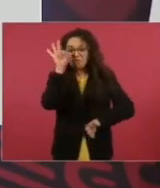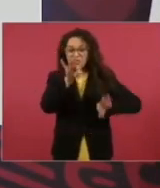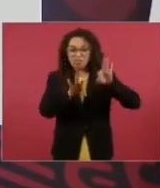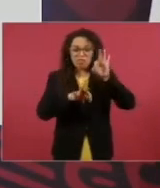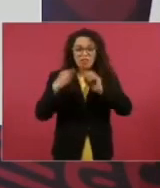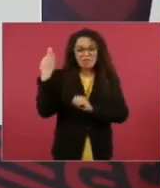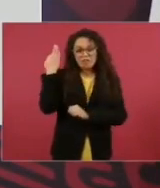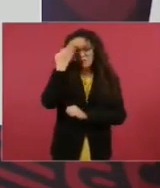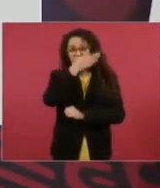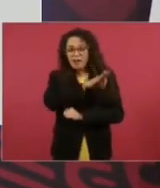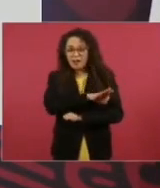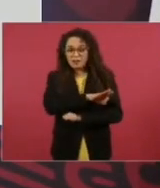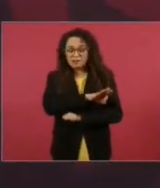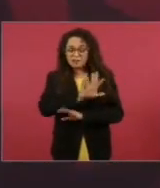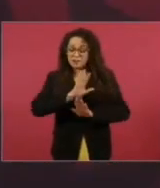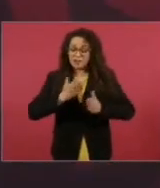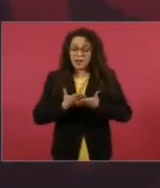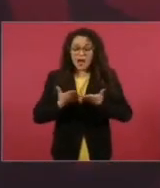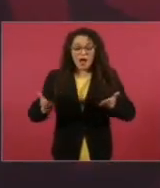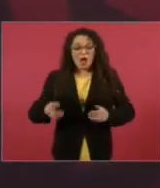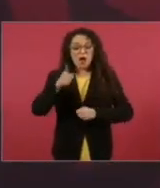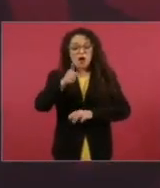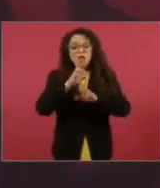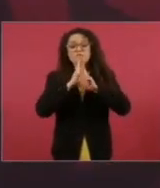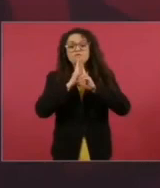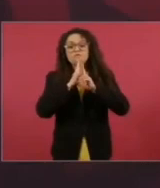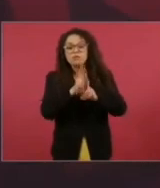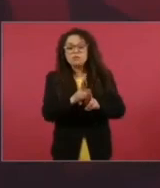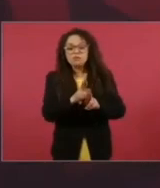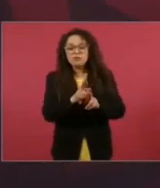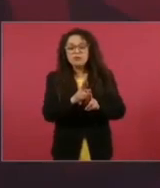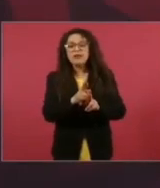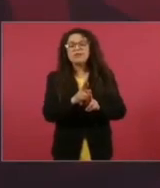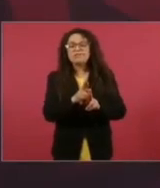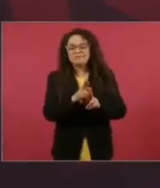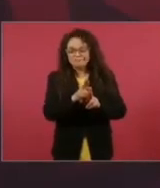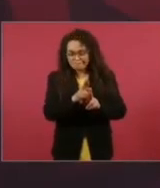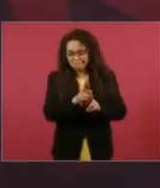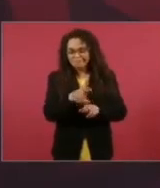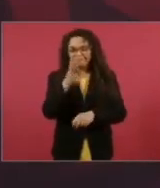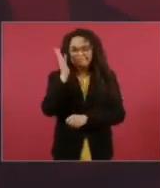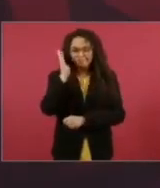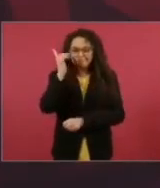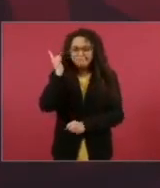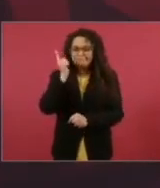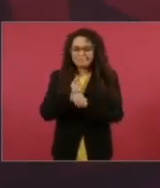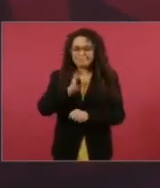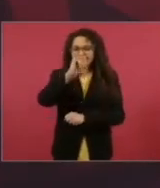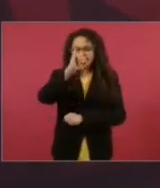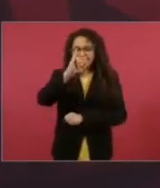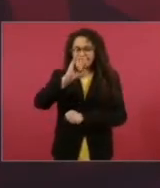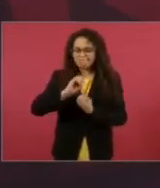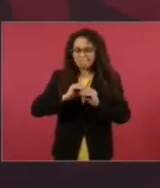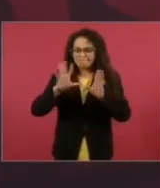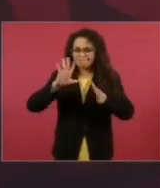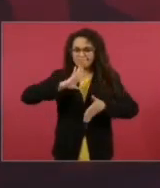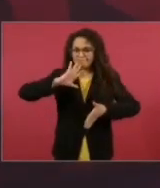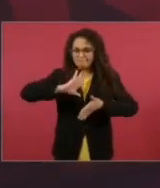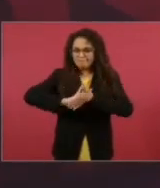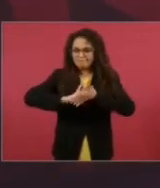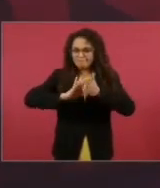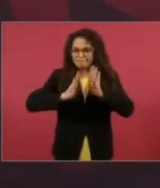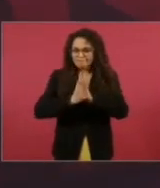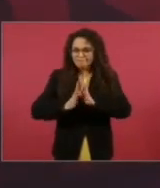que Xochitl Gálvez respaldó las palabras de Taboada en Estados Unidos, diciendo que va a haber